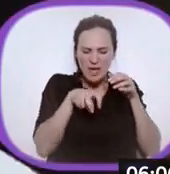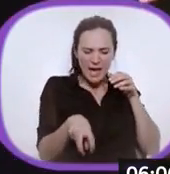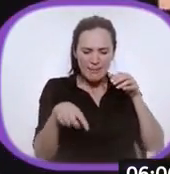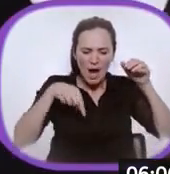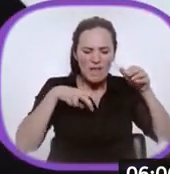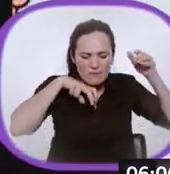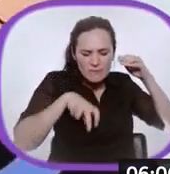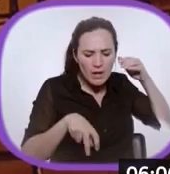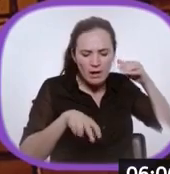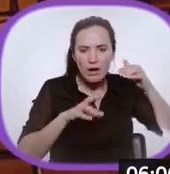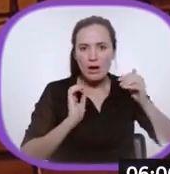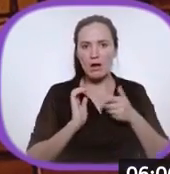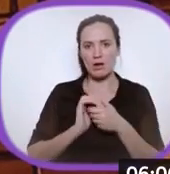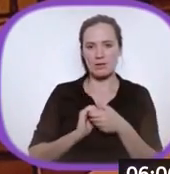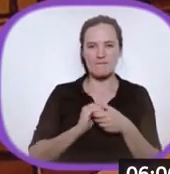¡Ahora!